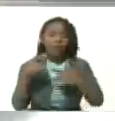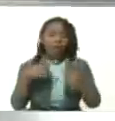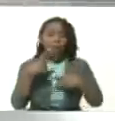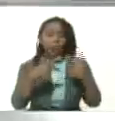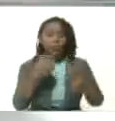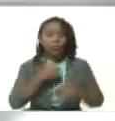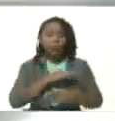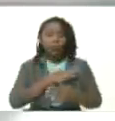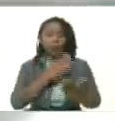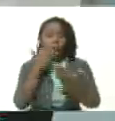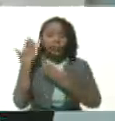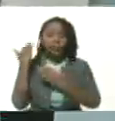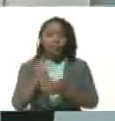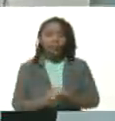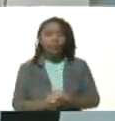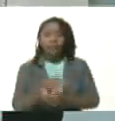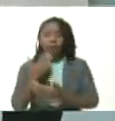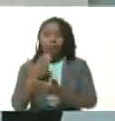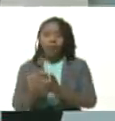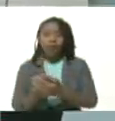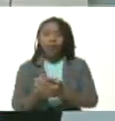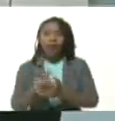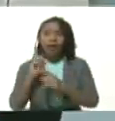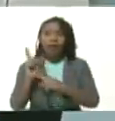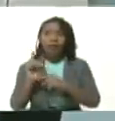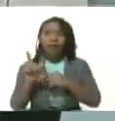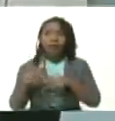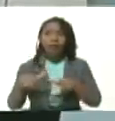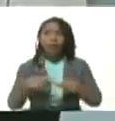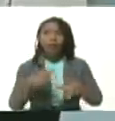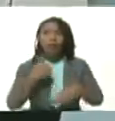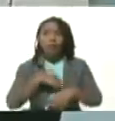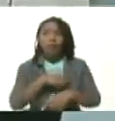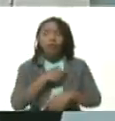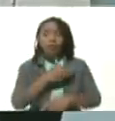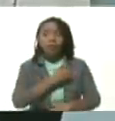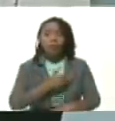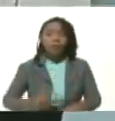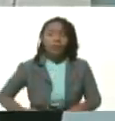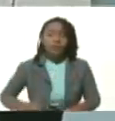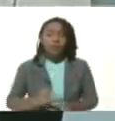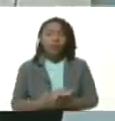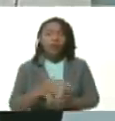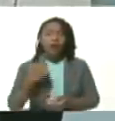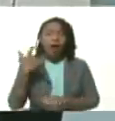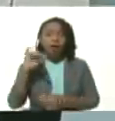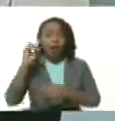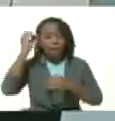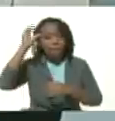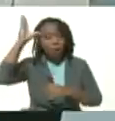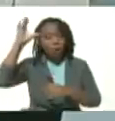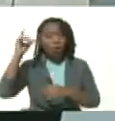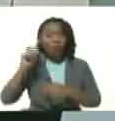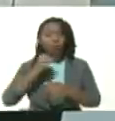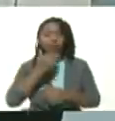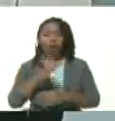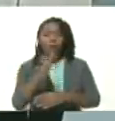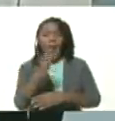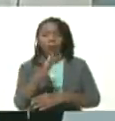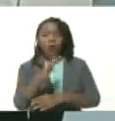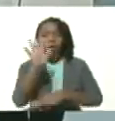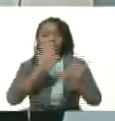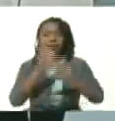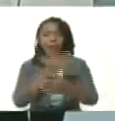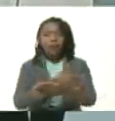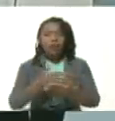nuestra. Gracias. Con todas estas áreas que comentaba nuestro presidente, tenemos una capacidad aproximada de 15